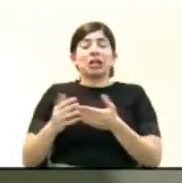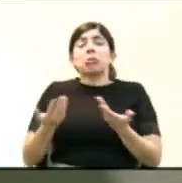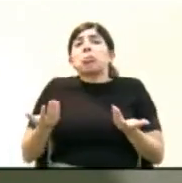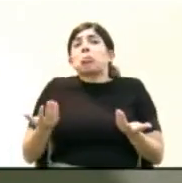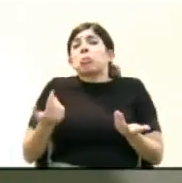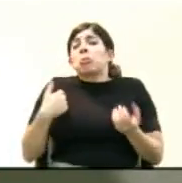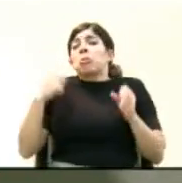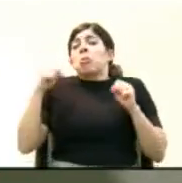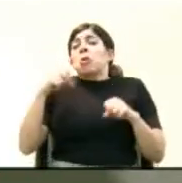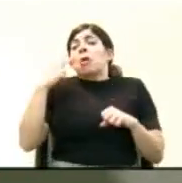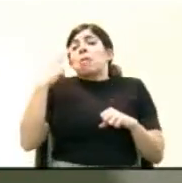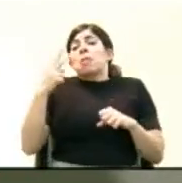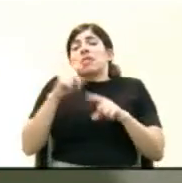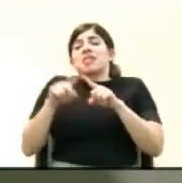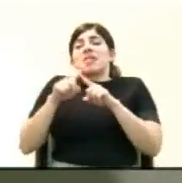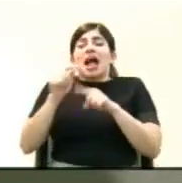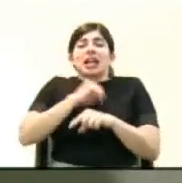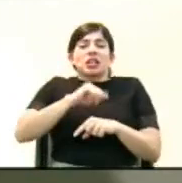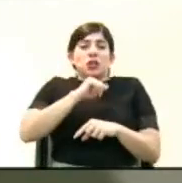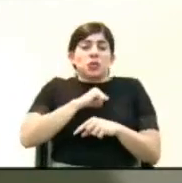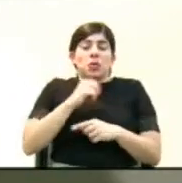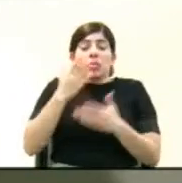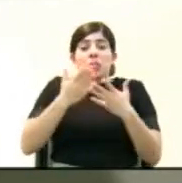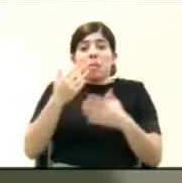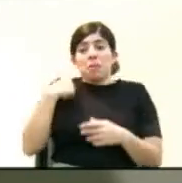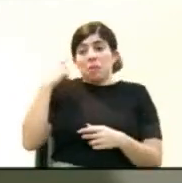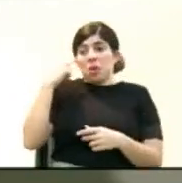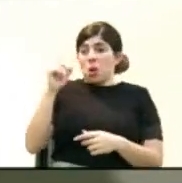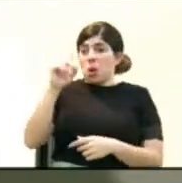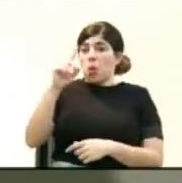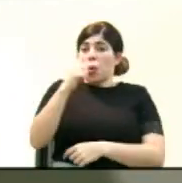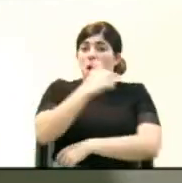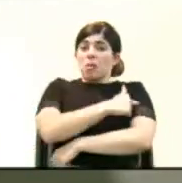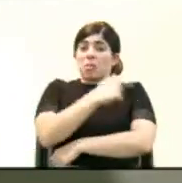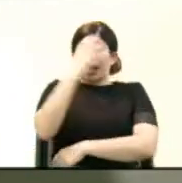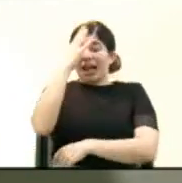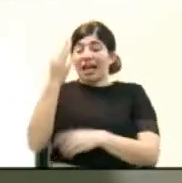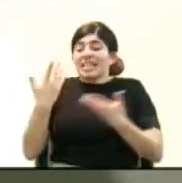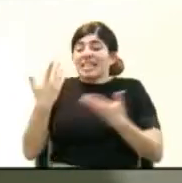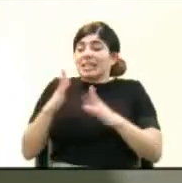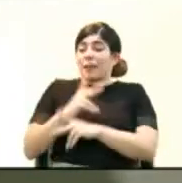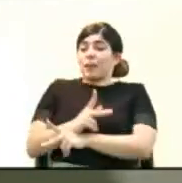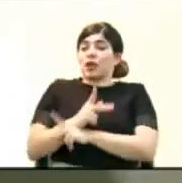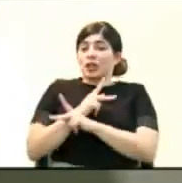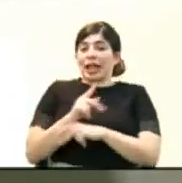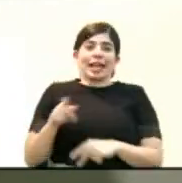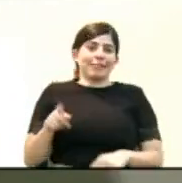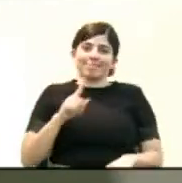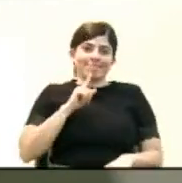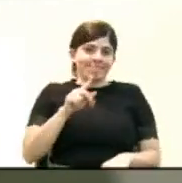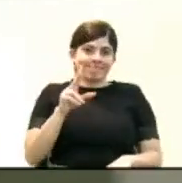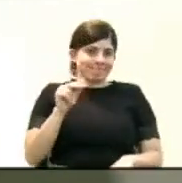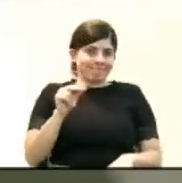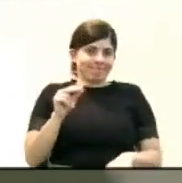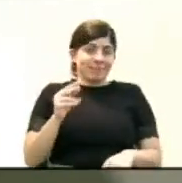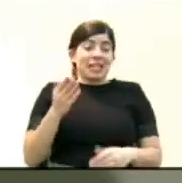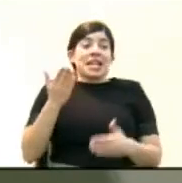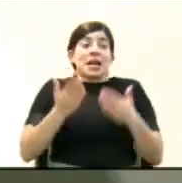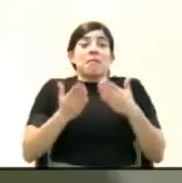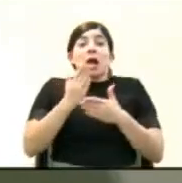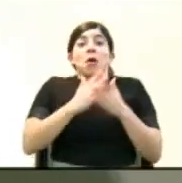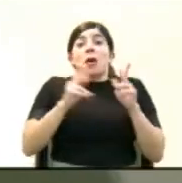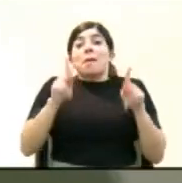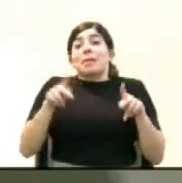uno puede ver varios comportamientos. Uno es pensar que con una sola dosis ya se está protegido, lo cual no es cierto. Posiblemente algunas